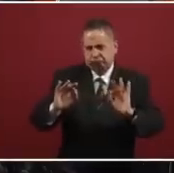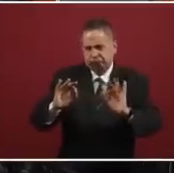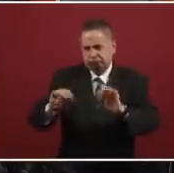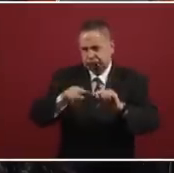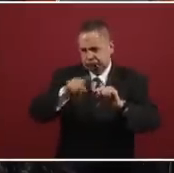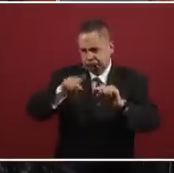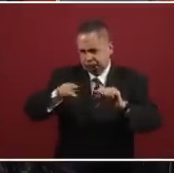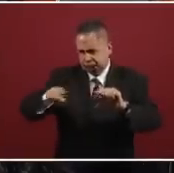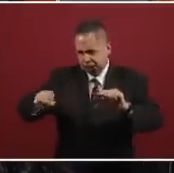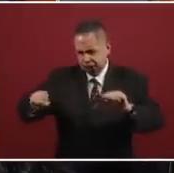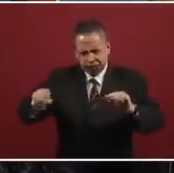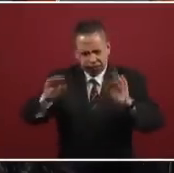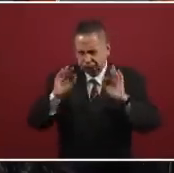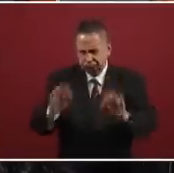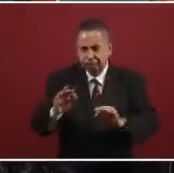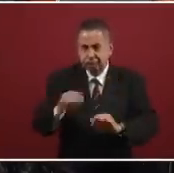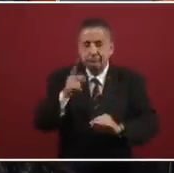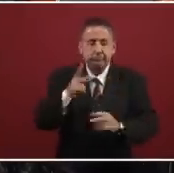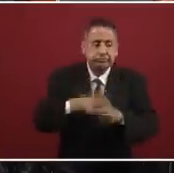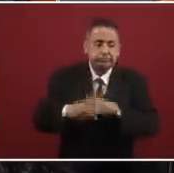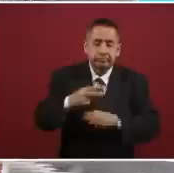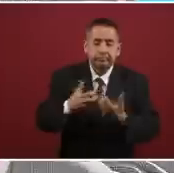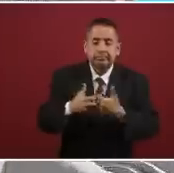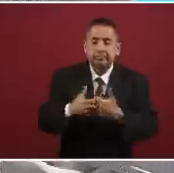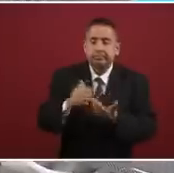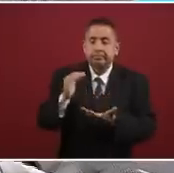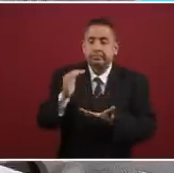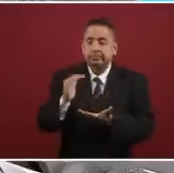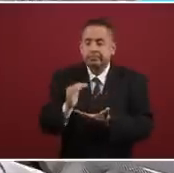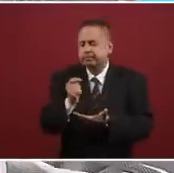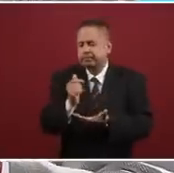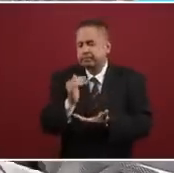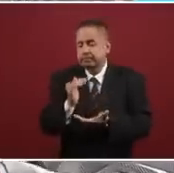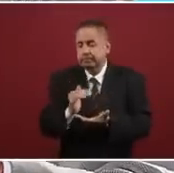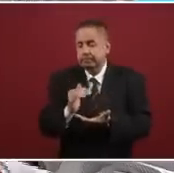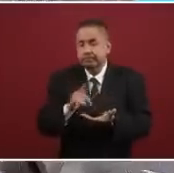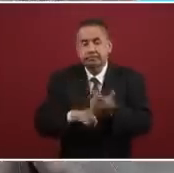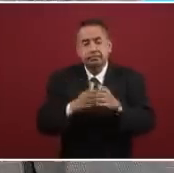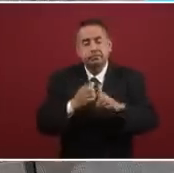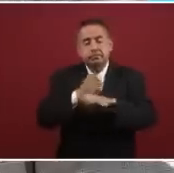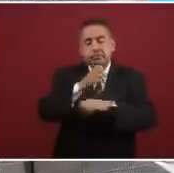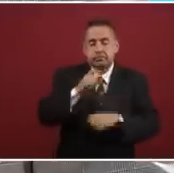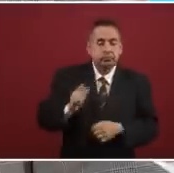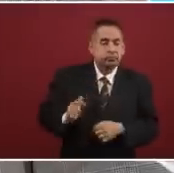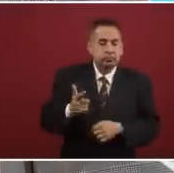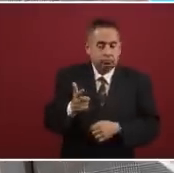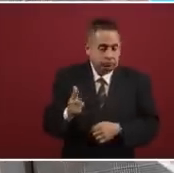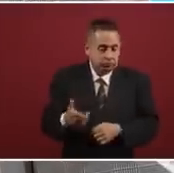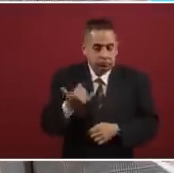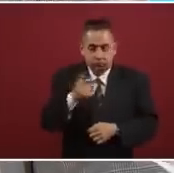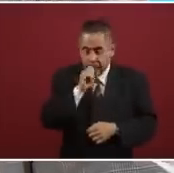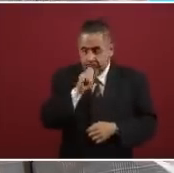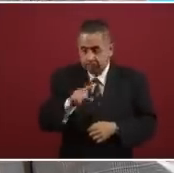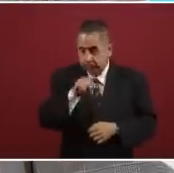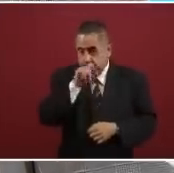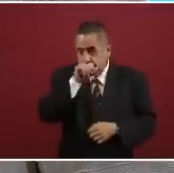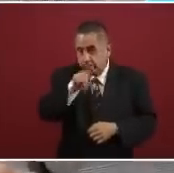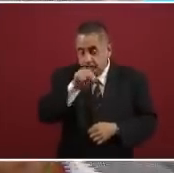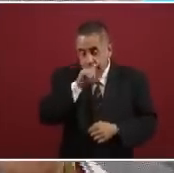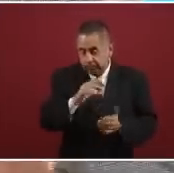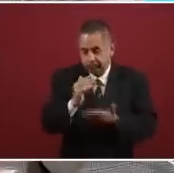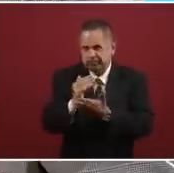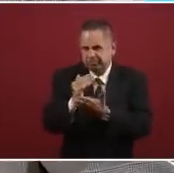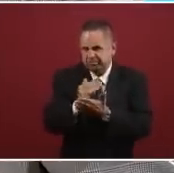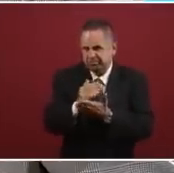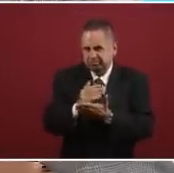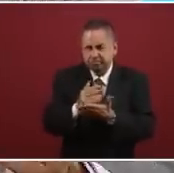año. Sin embargo, la producción bajó muy poco en los estados de Guanajuato y de Jalisco, lo cual